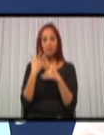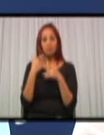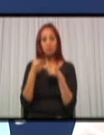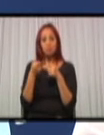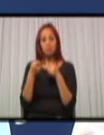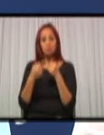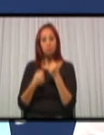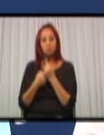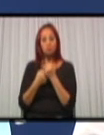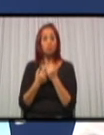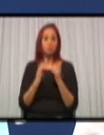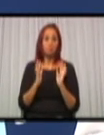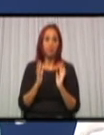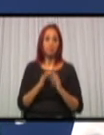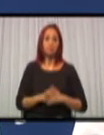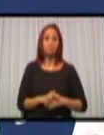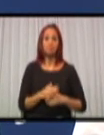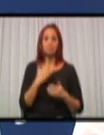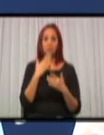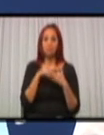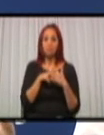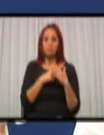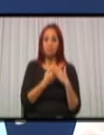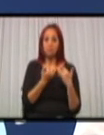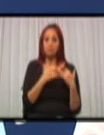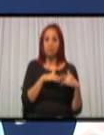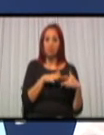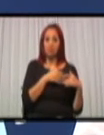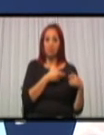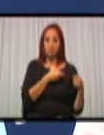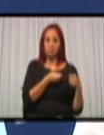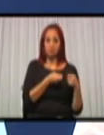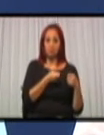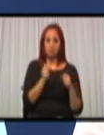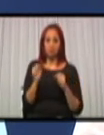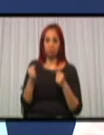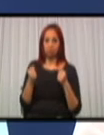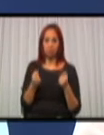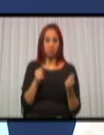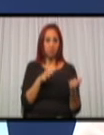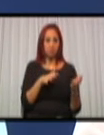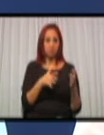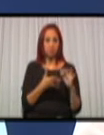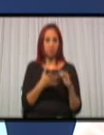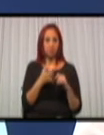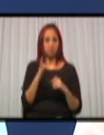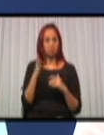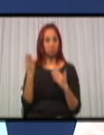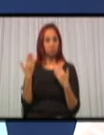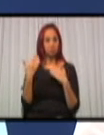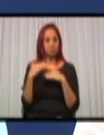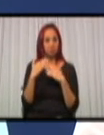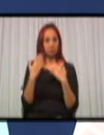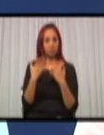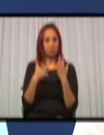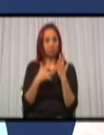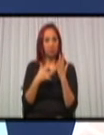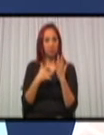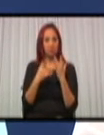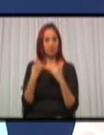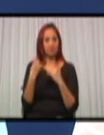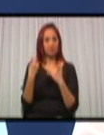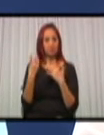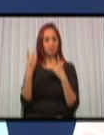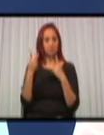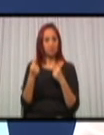nos respaldan. Entramos en una municipalidad prácticamente con un cierre técnico, con un déficit presupuestario de